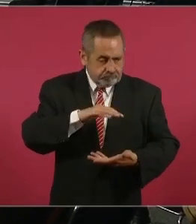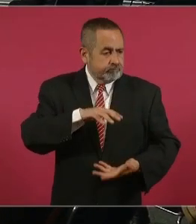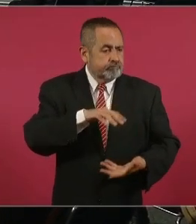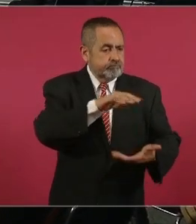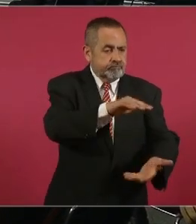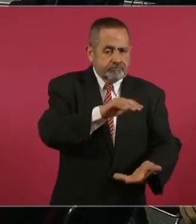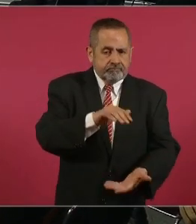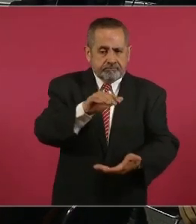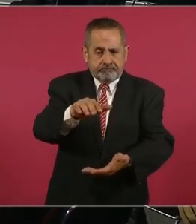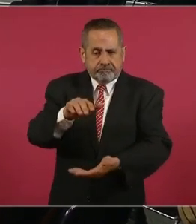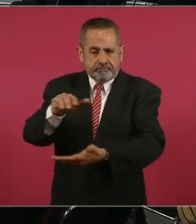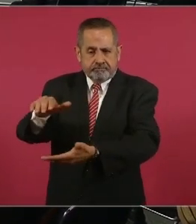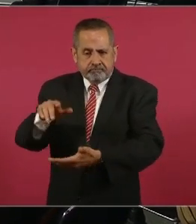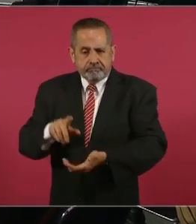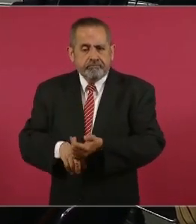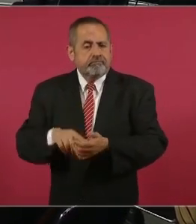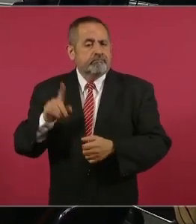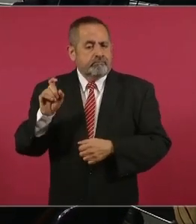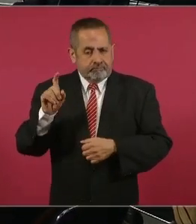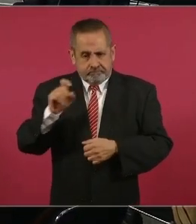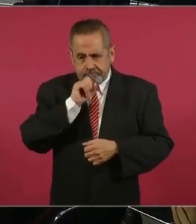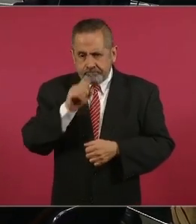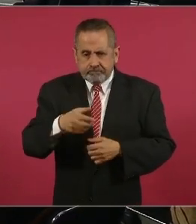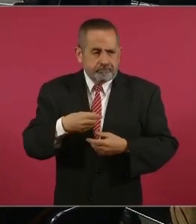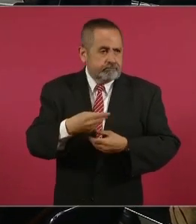y distribuyendo agua